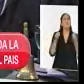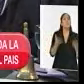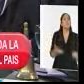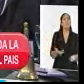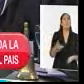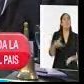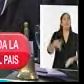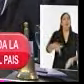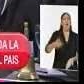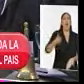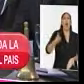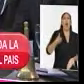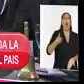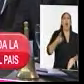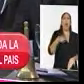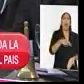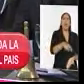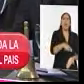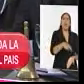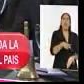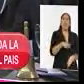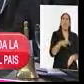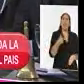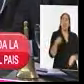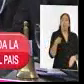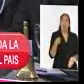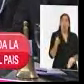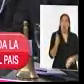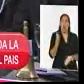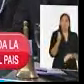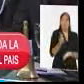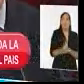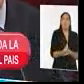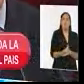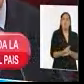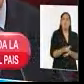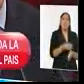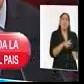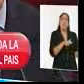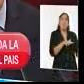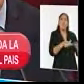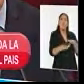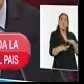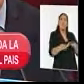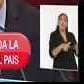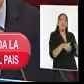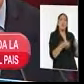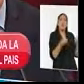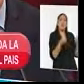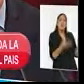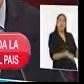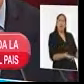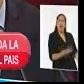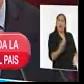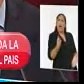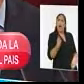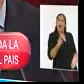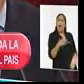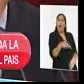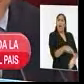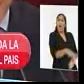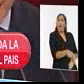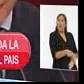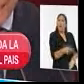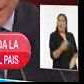pero prestigiosísimo, respetable, serio, honesto. Y bueno, ¿y por qué no lo pueden ser los que están con